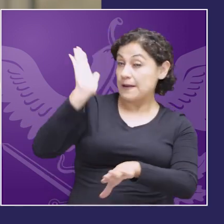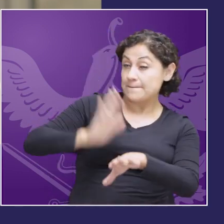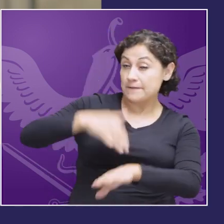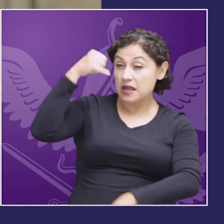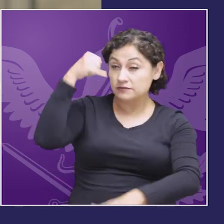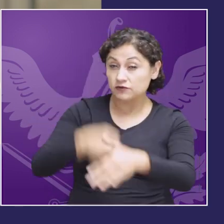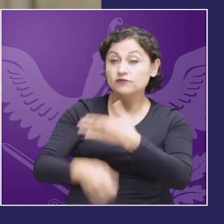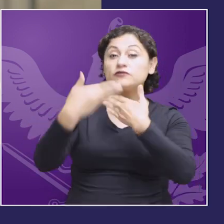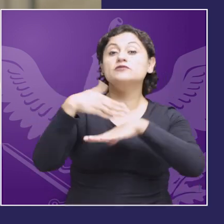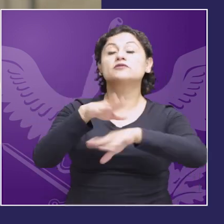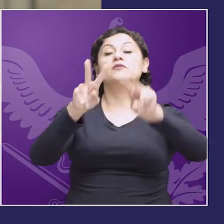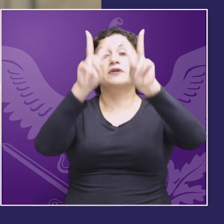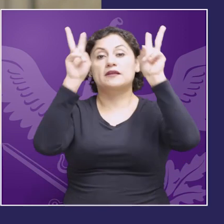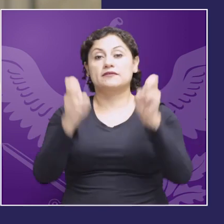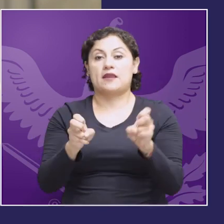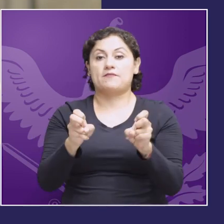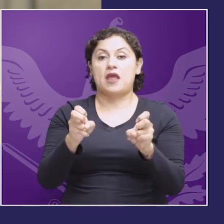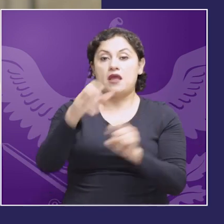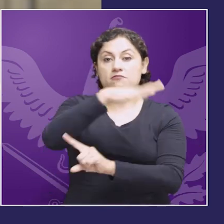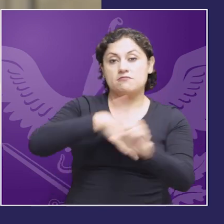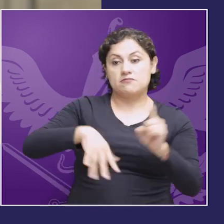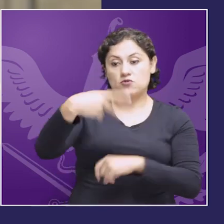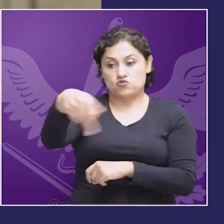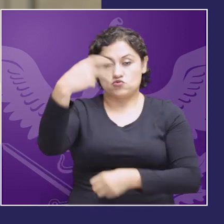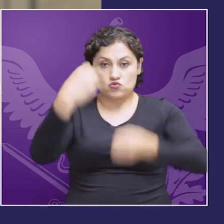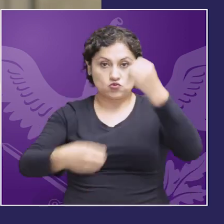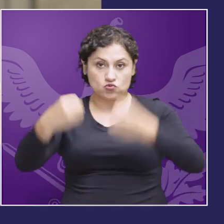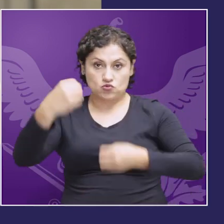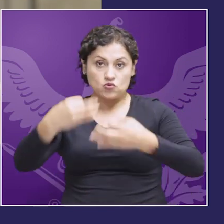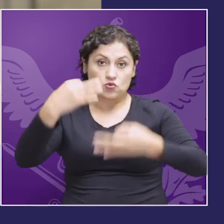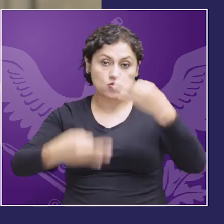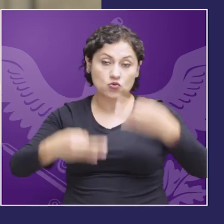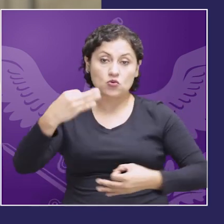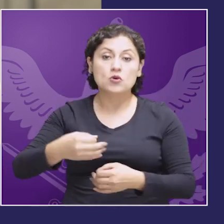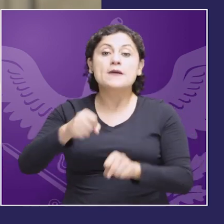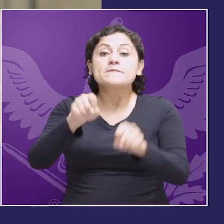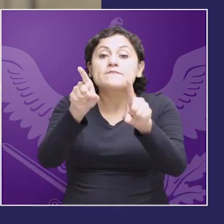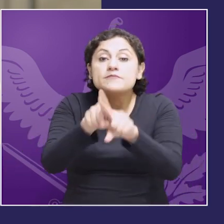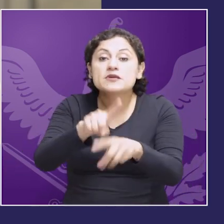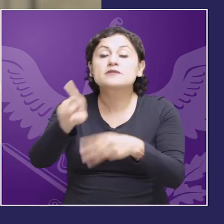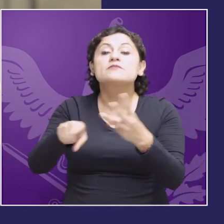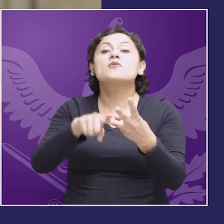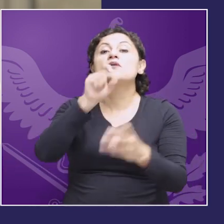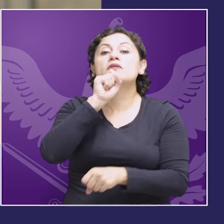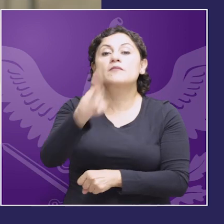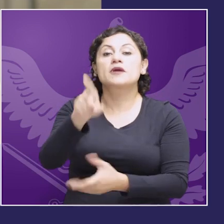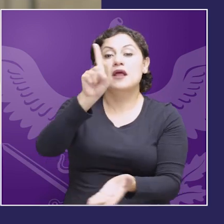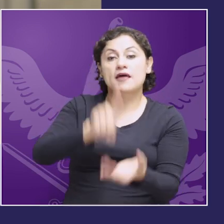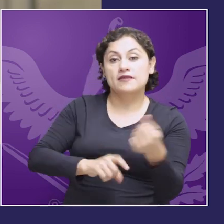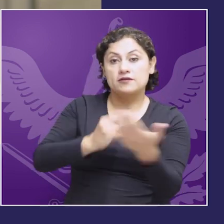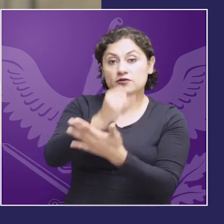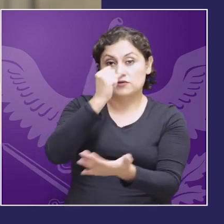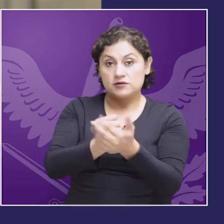se visibiliza, digamos, un mayor conocimiento de ese tema en los jueces y jueces de la región. Y